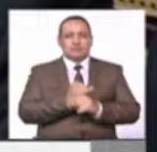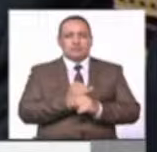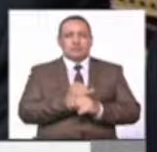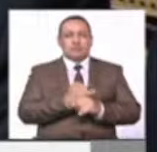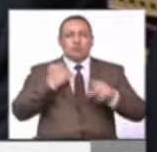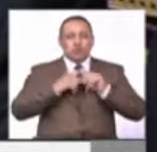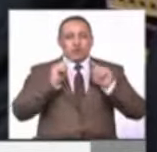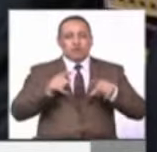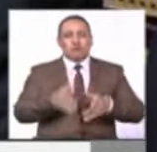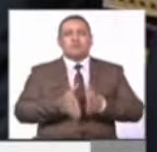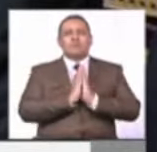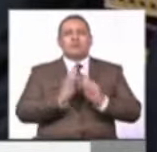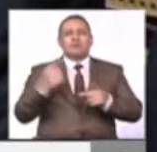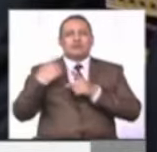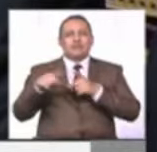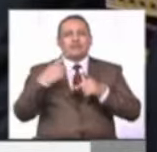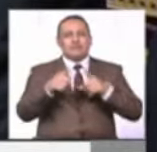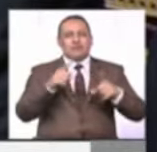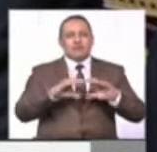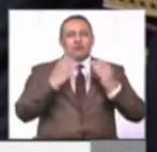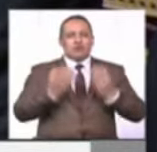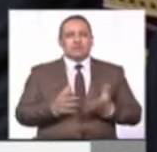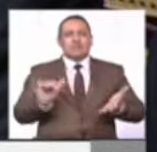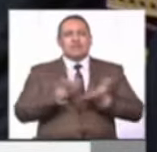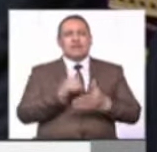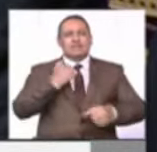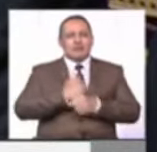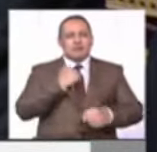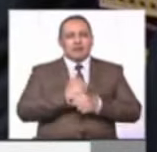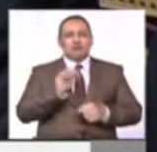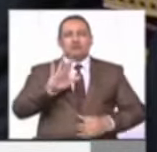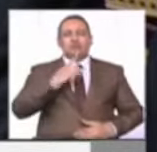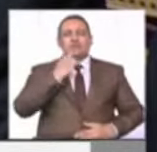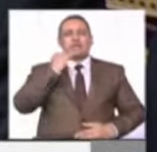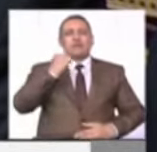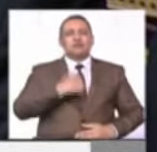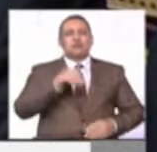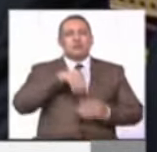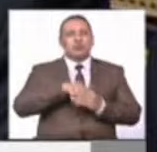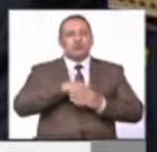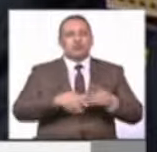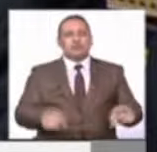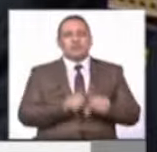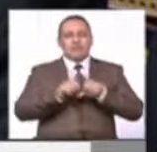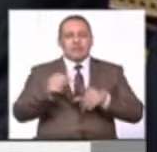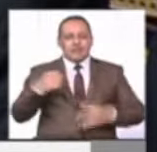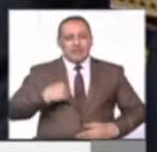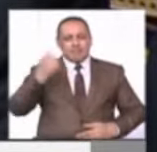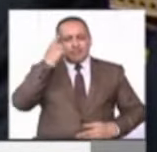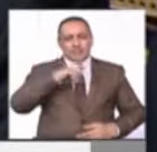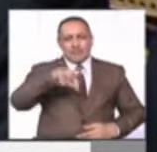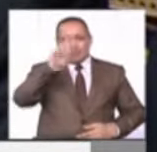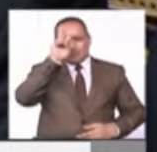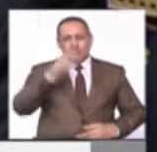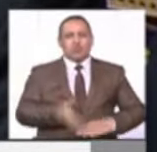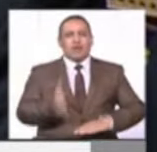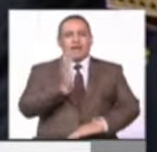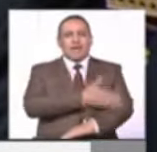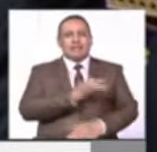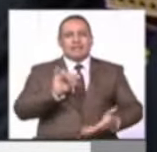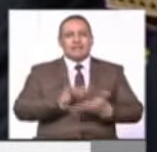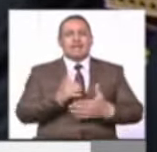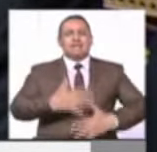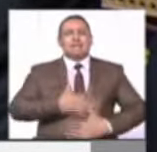por ello invoco a los congresistas que hoy ejercerán su derecho de Voto que piensen en la República antes que en el